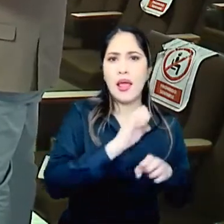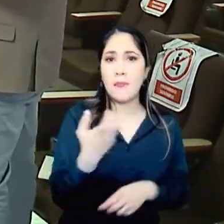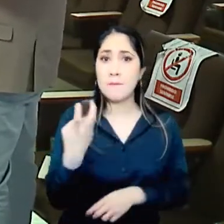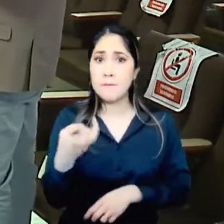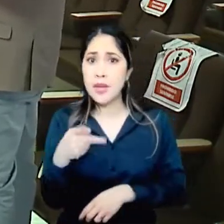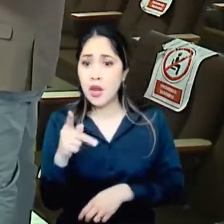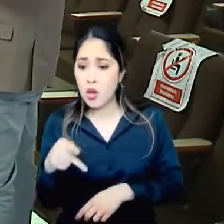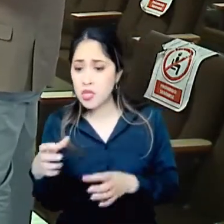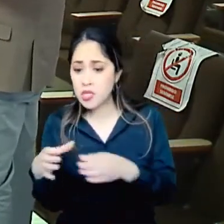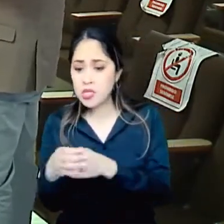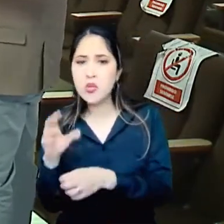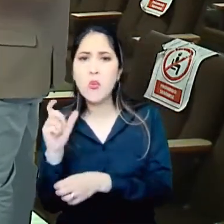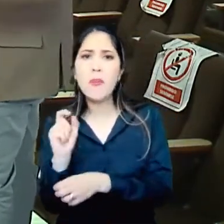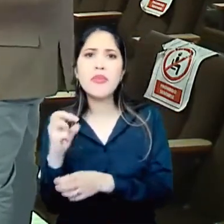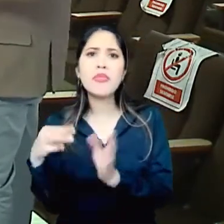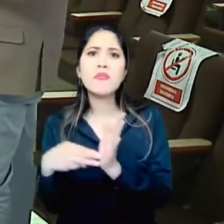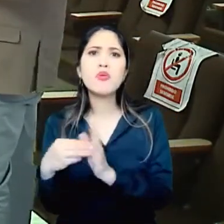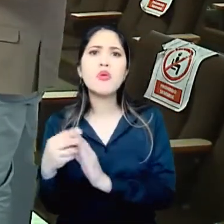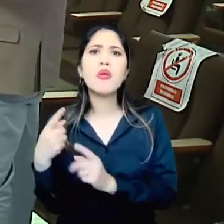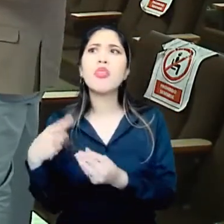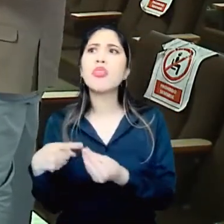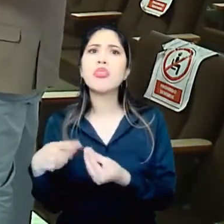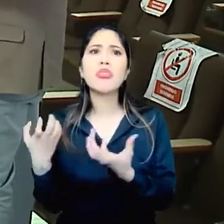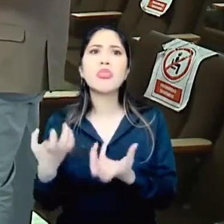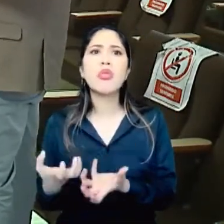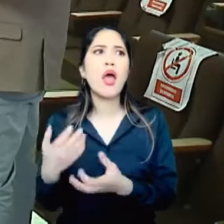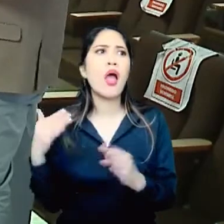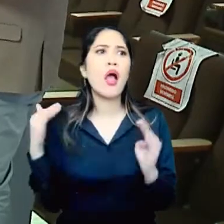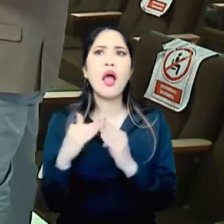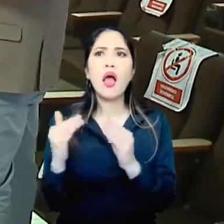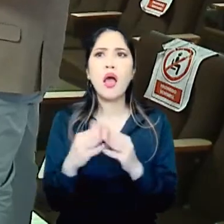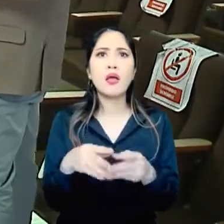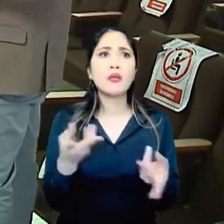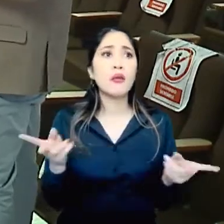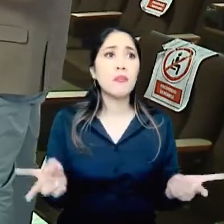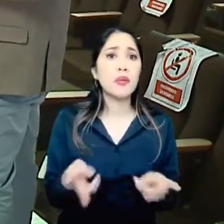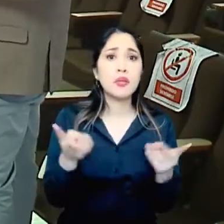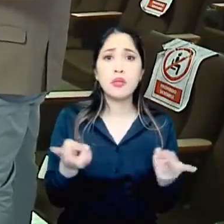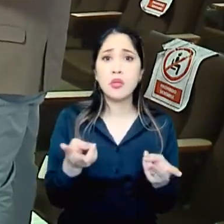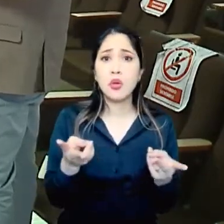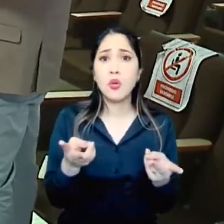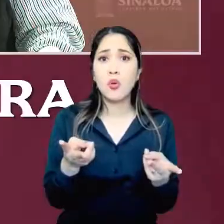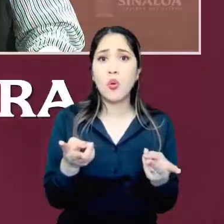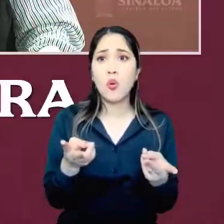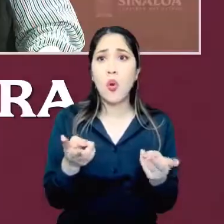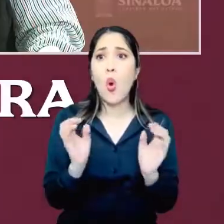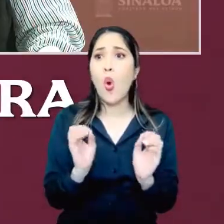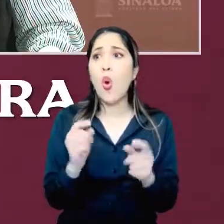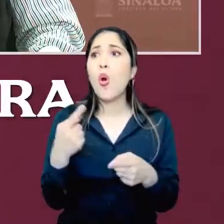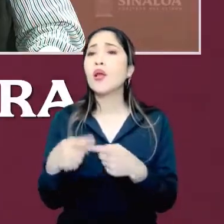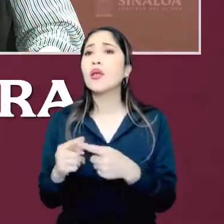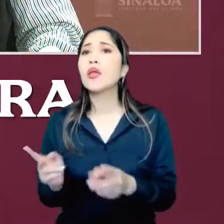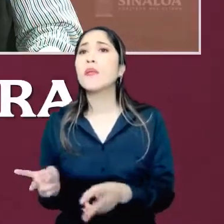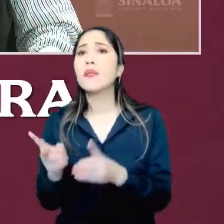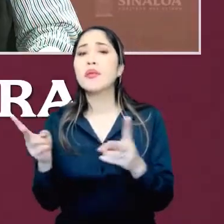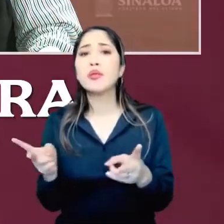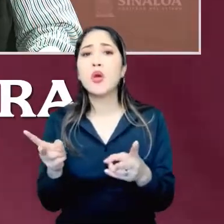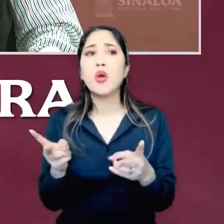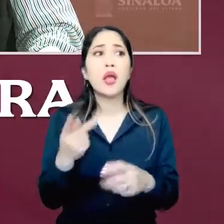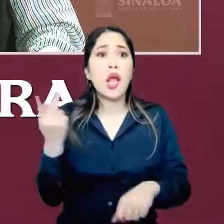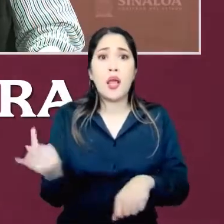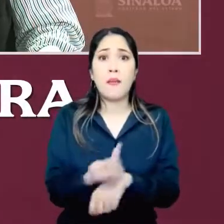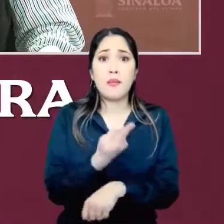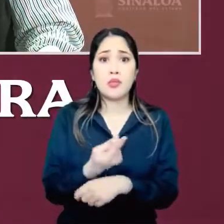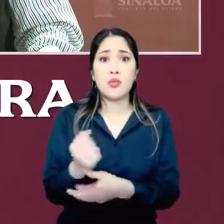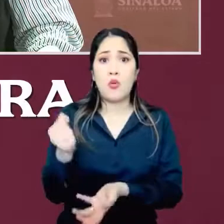están, no se sabe si se vendió la casa, no se sabe a quién se le vendió y no se sabe qué pasó con ese